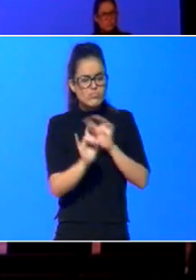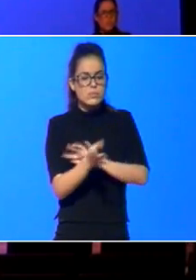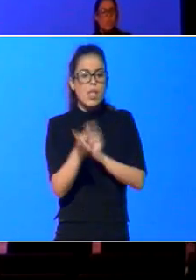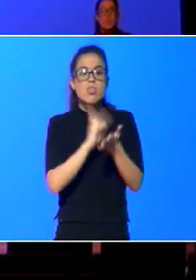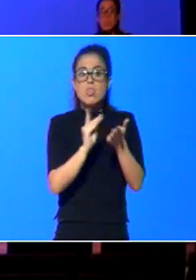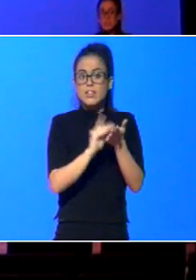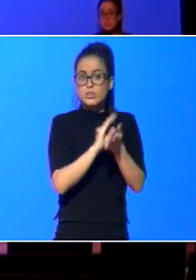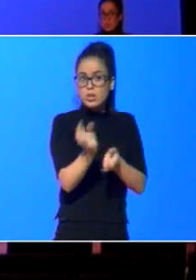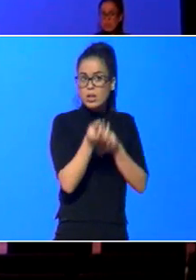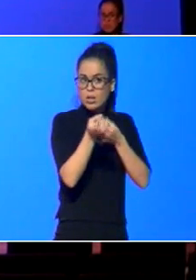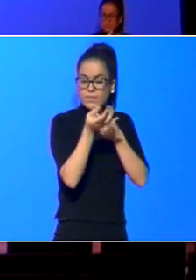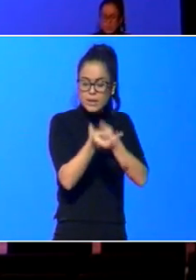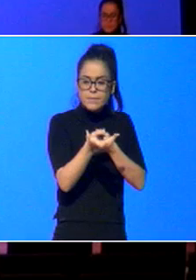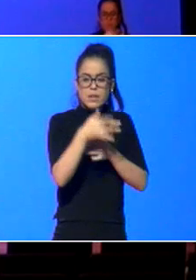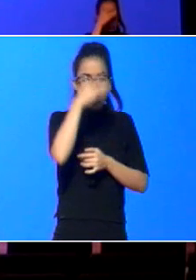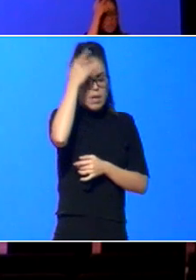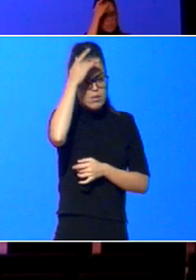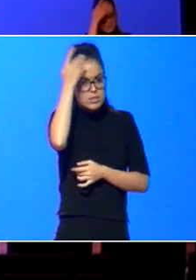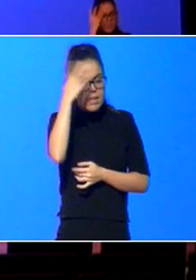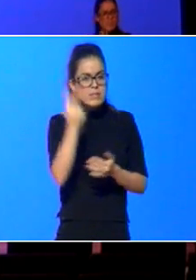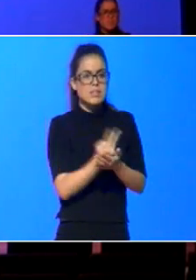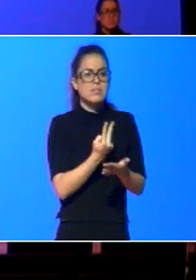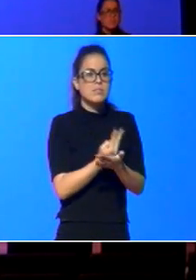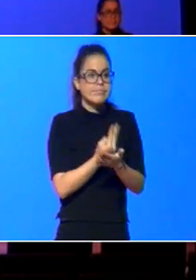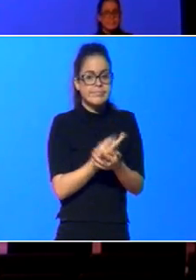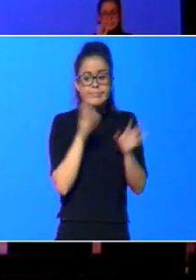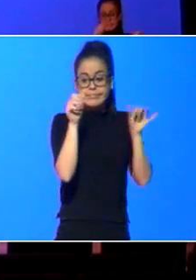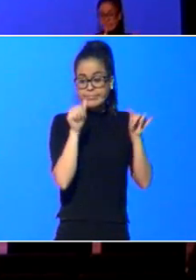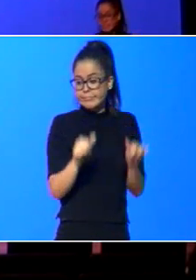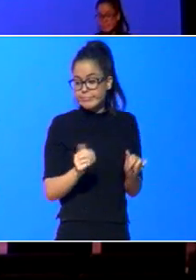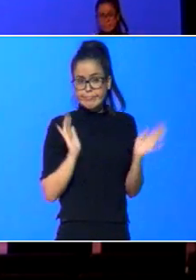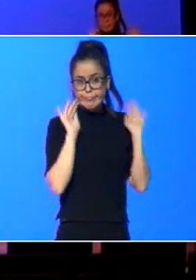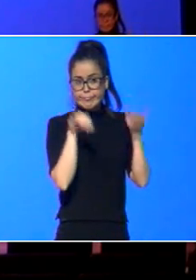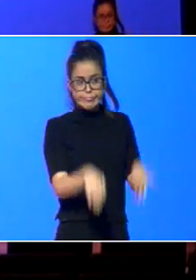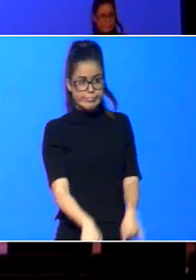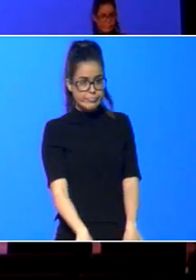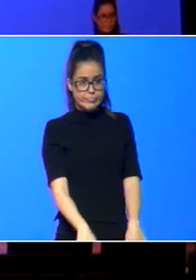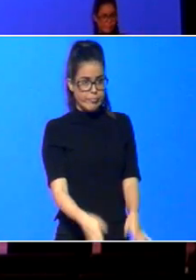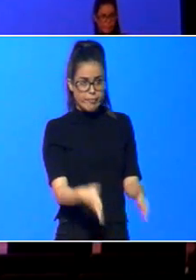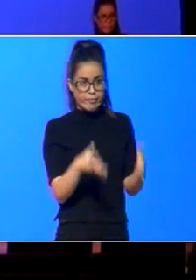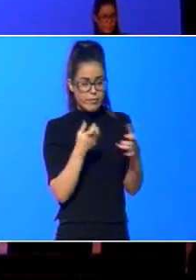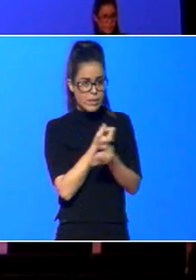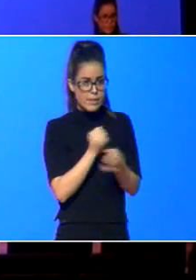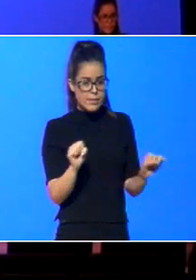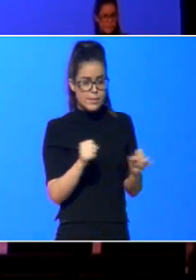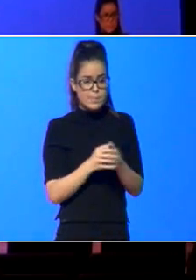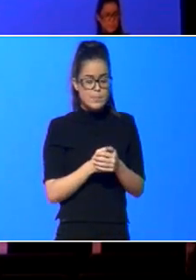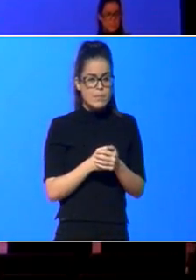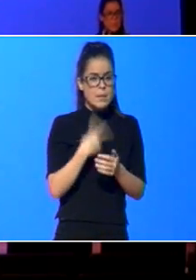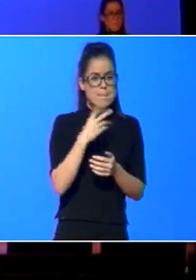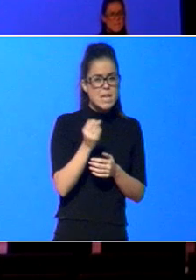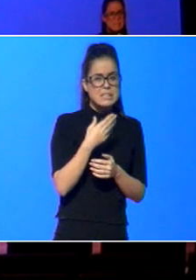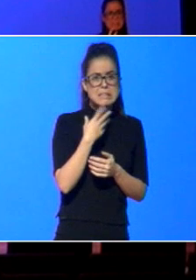todos esos adolescentes que salen de la secundaria sin título, donde realmente a partir de los 20-21 años decimos, ¿ahora